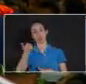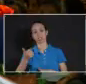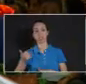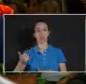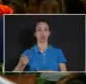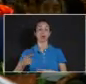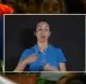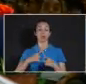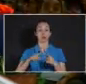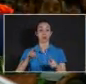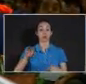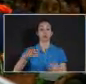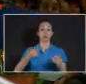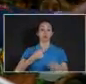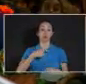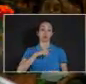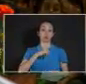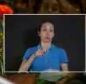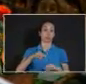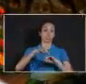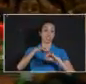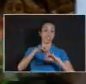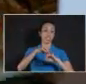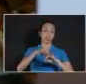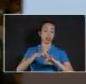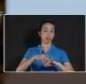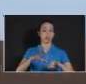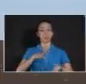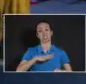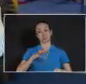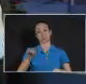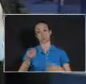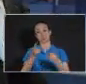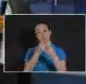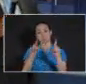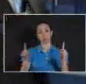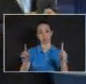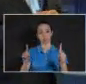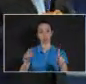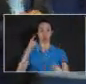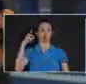divorciar. Una profecía toda marciana.